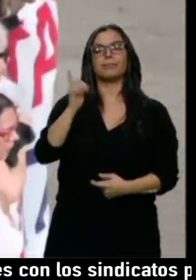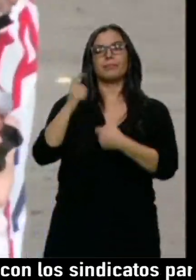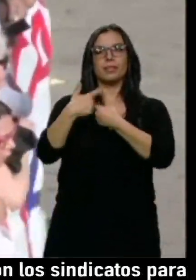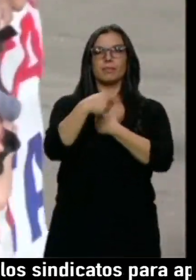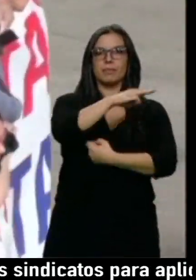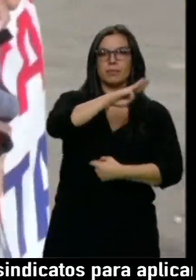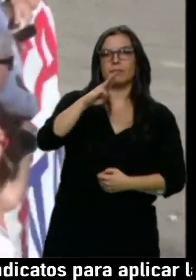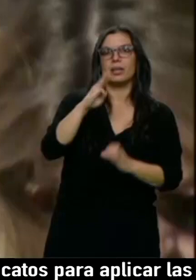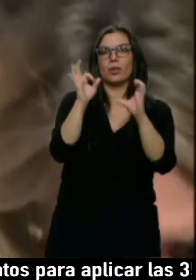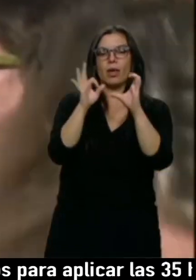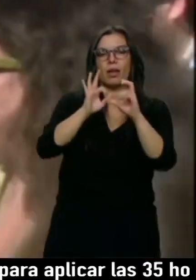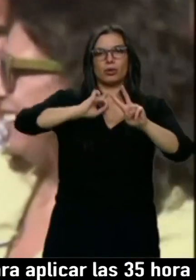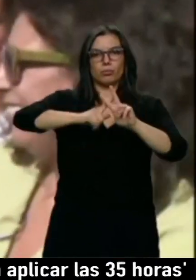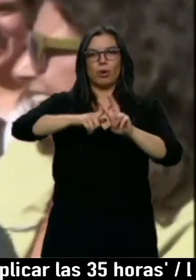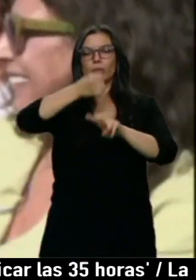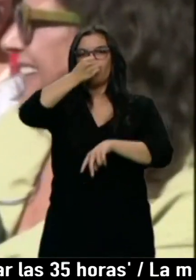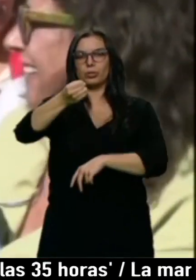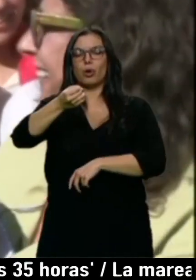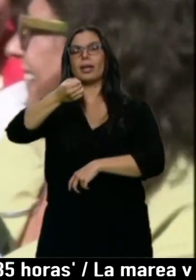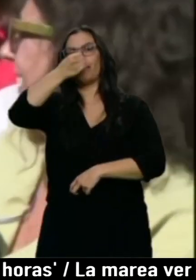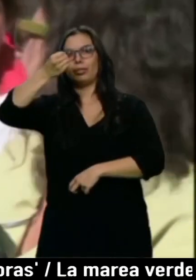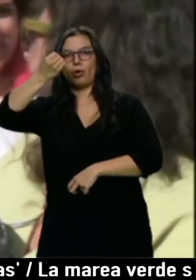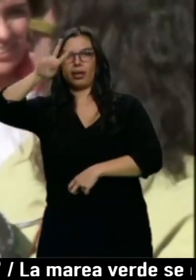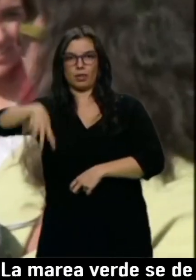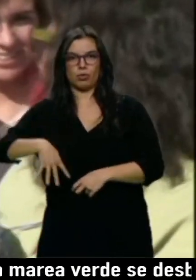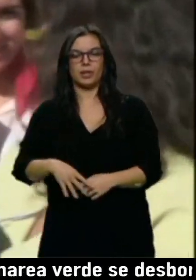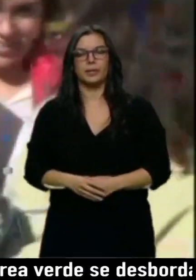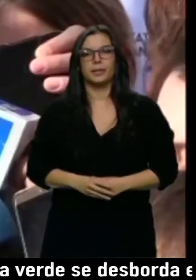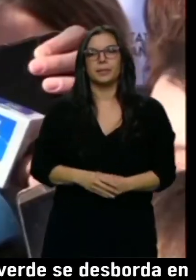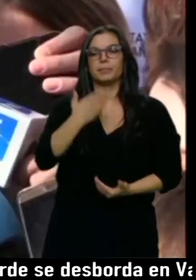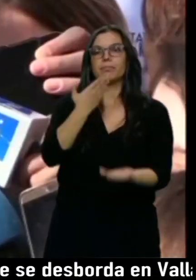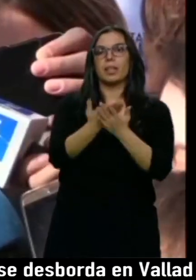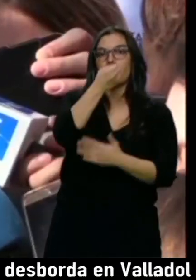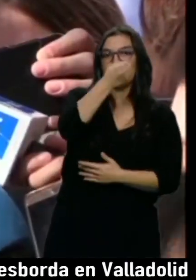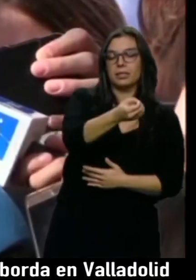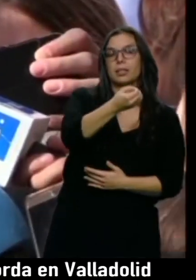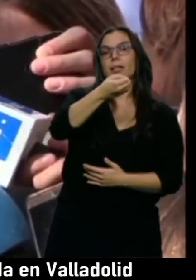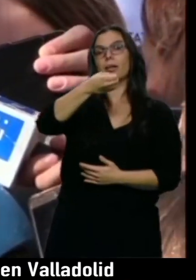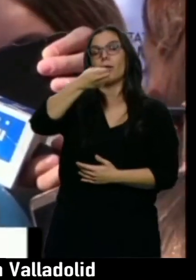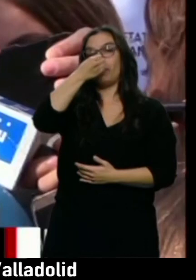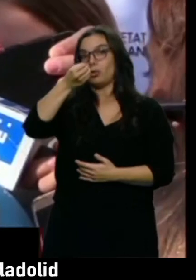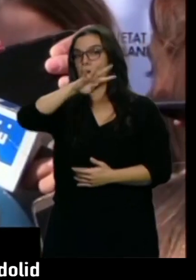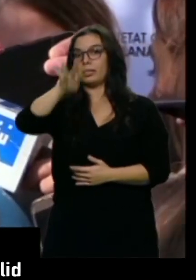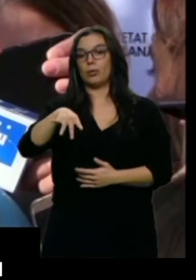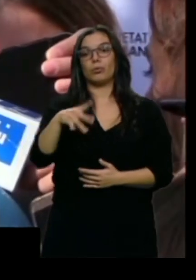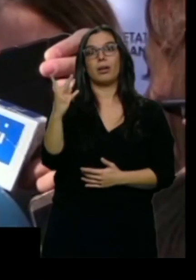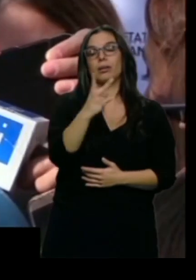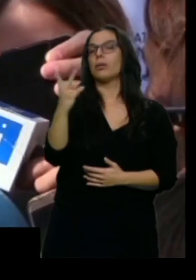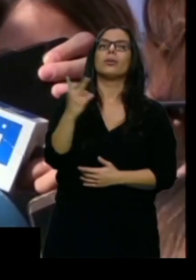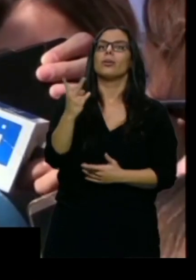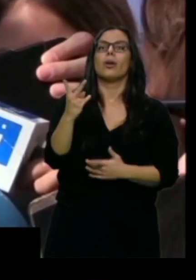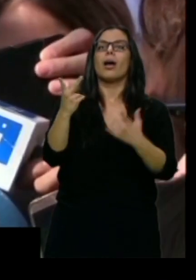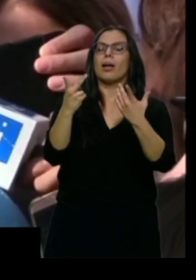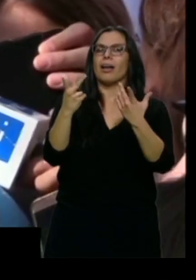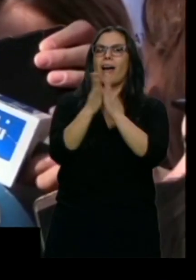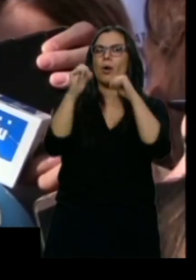Ciudadanos, Vox, PSOE y PSC. Pedirle al PSC, al PSOE, que rompa cualquier acuerdo con los independentistas para hacer creíble su presencia en el